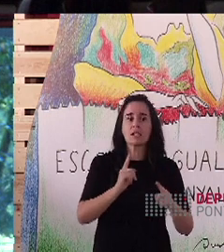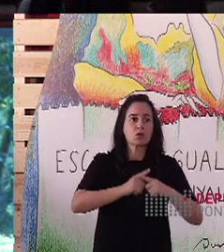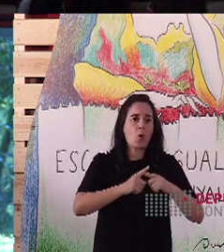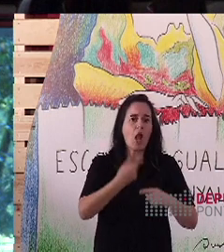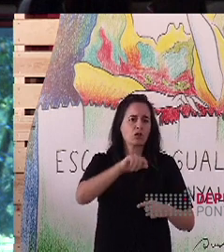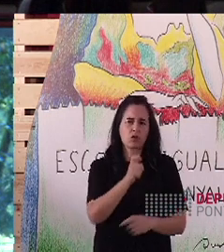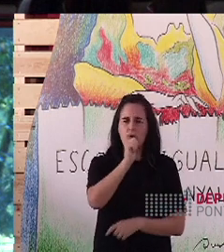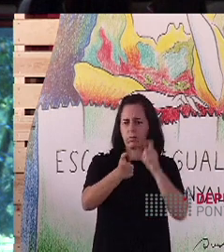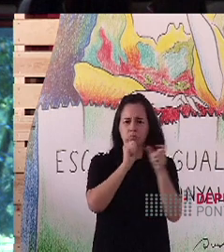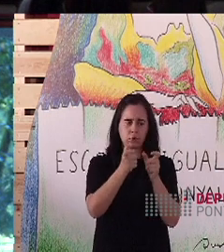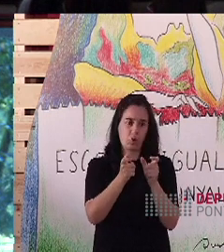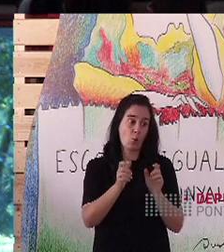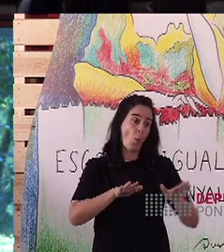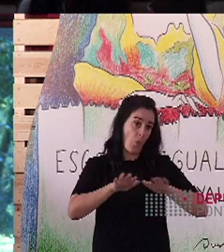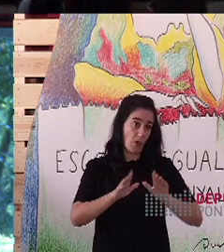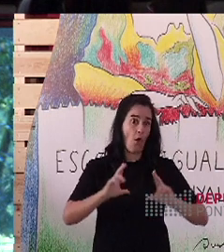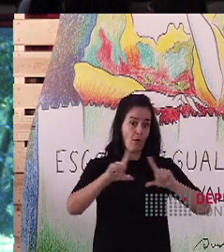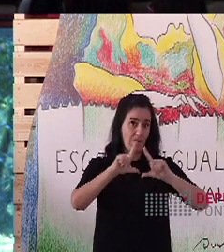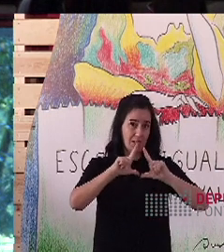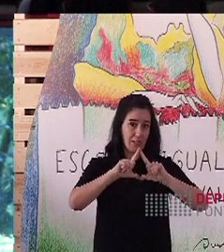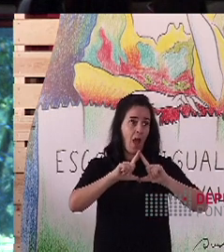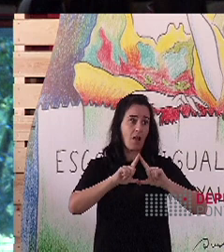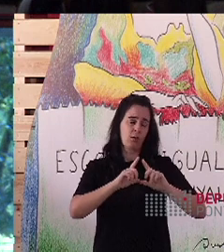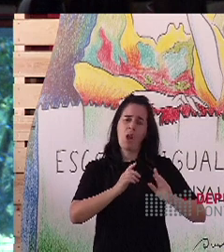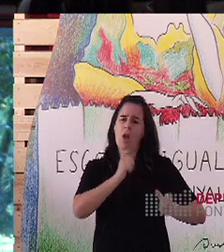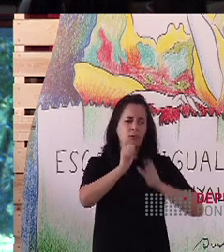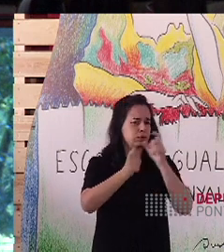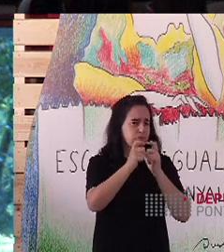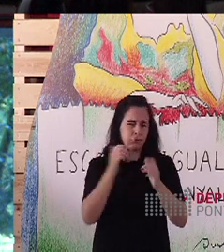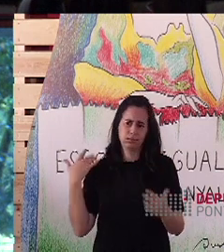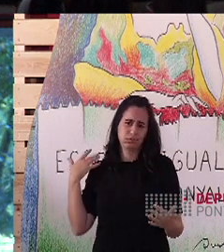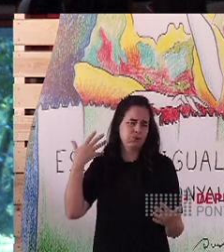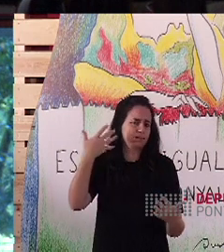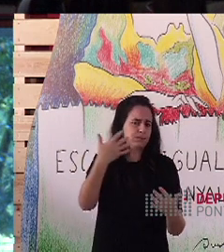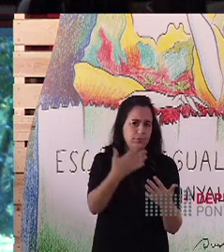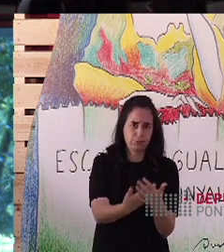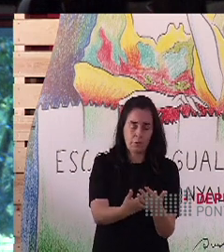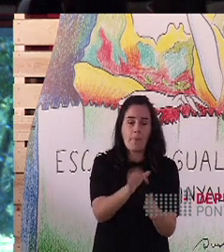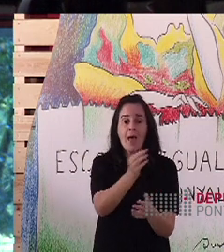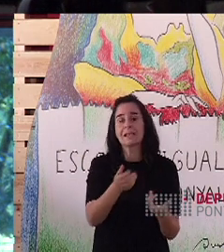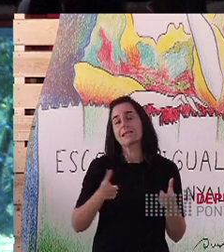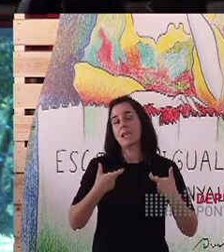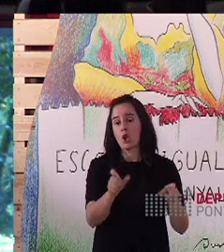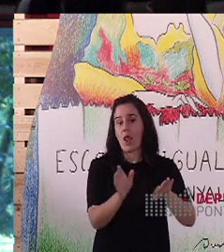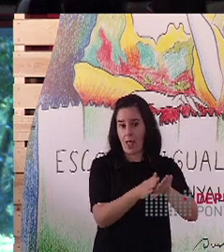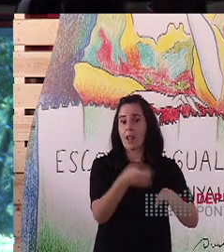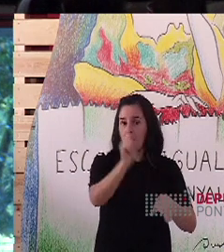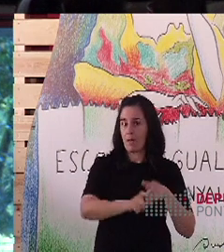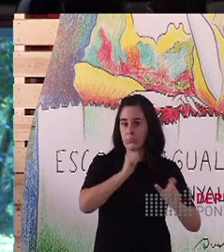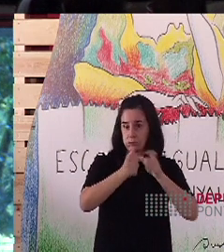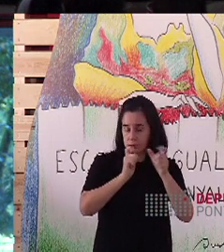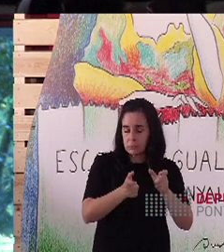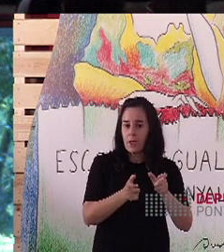reivindicación del movimiento feminista, ha sido una reivindicación, por supuesto, de sectores de la izquierda, pero la